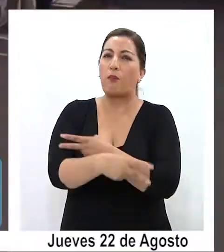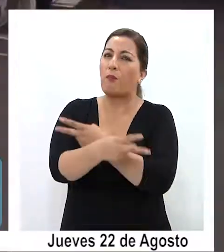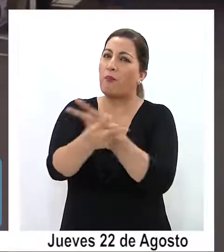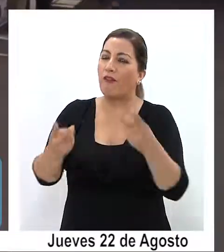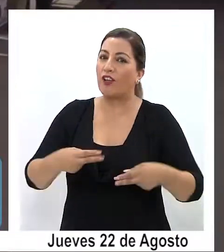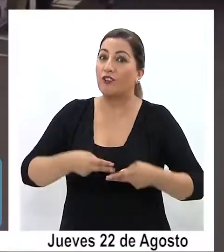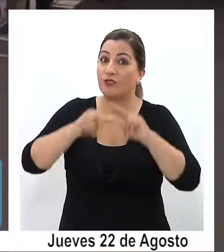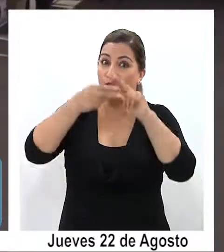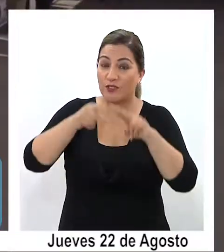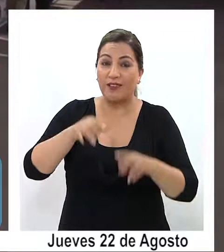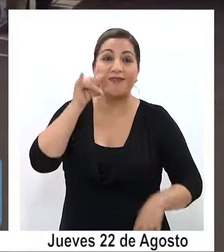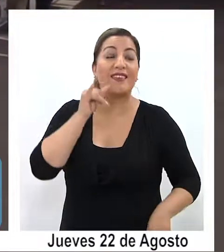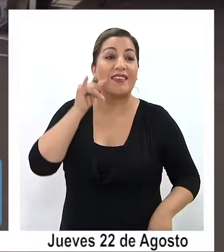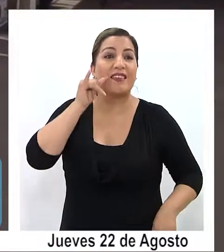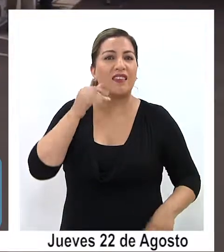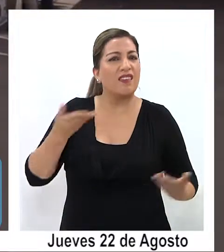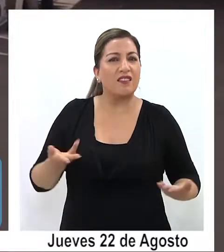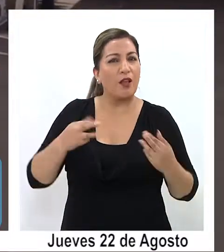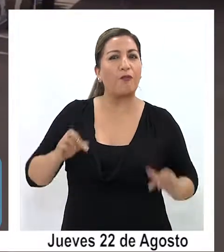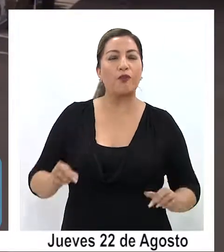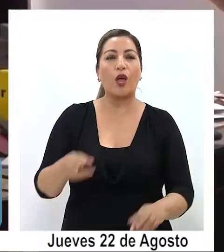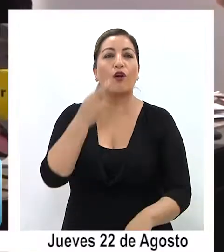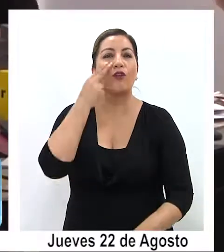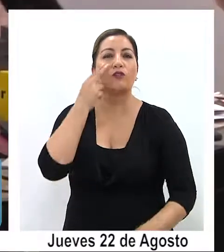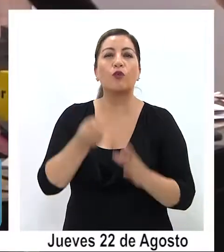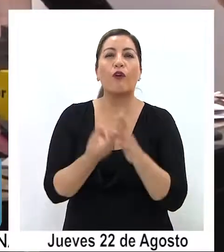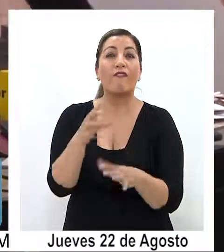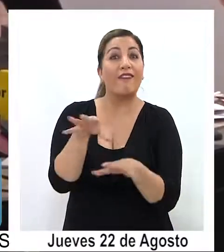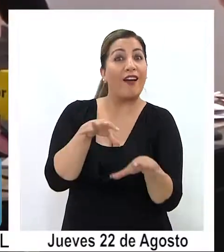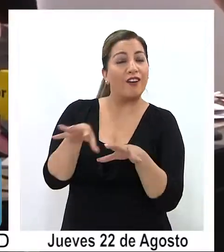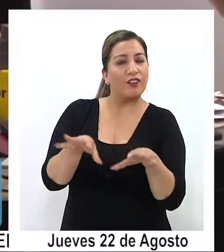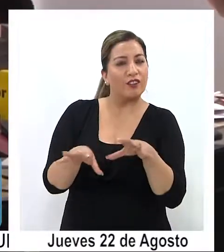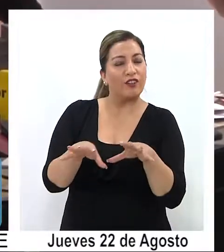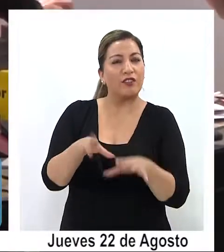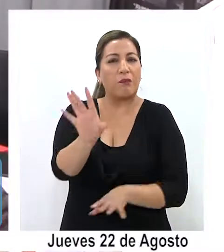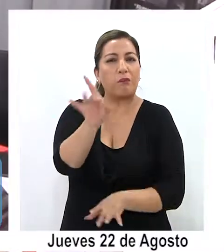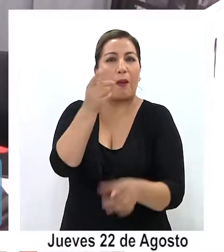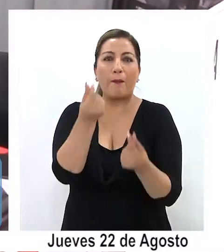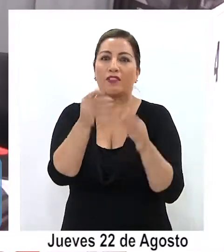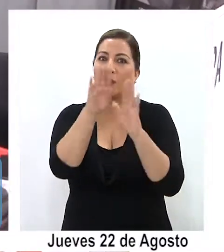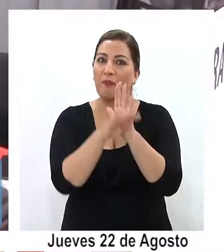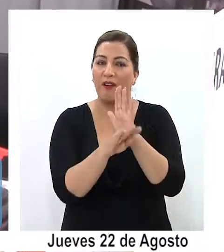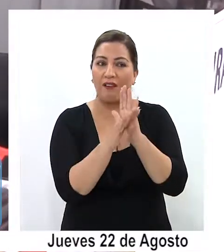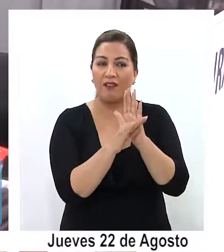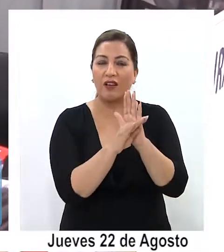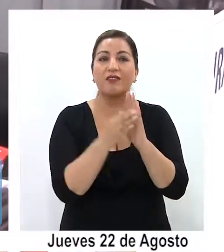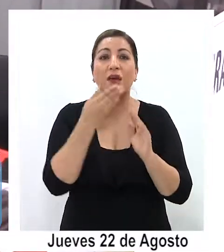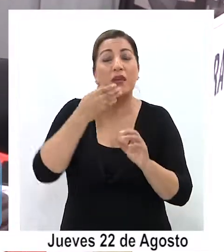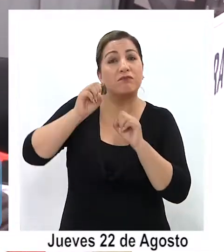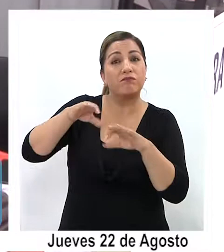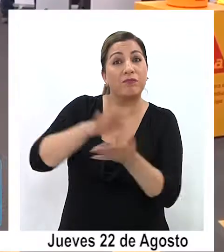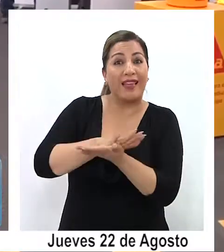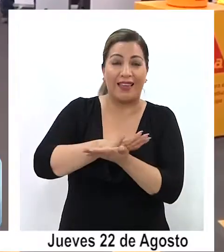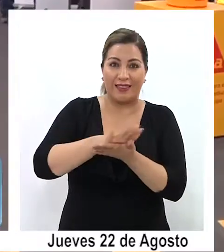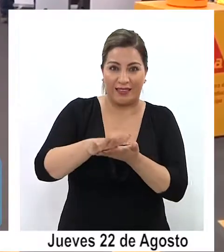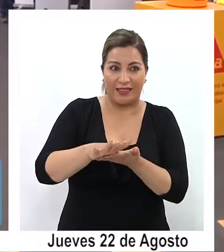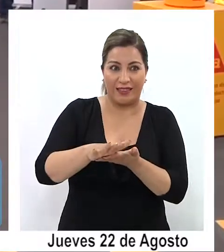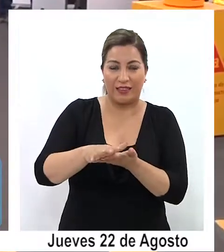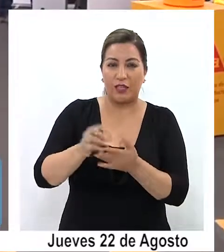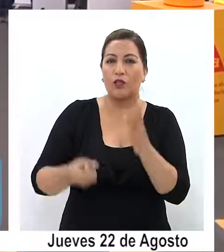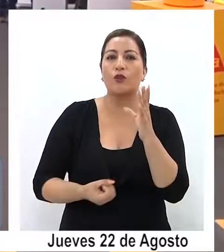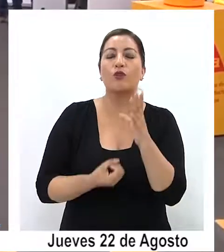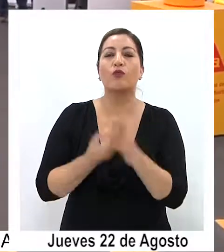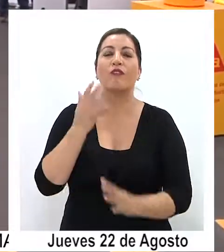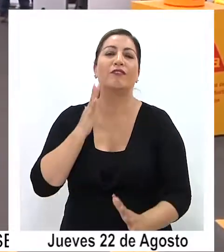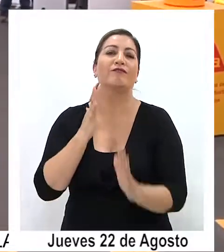general de Iquique tienen la oportunidad de conocer nuevos productos, encontrar ofertas o recibir capacitaciones gratuitas en